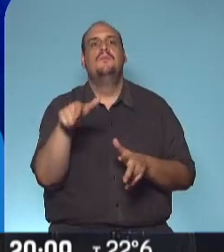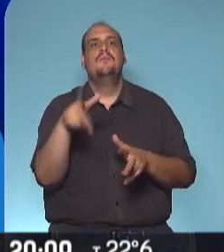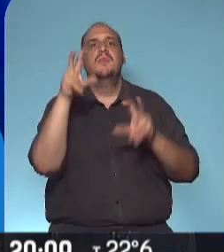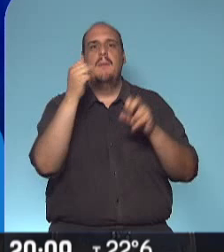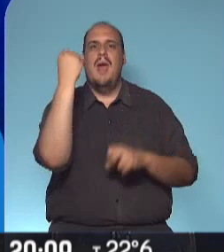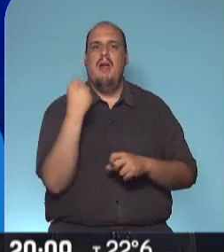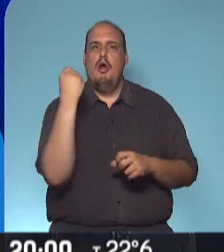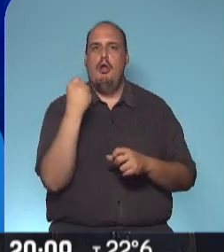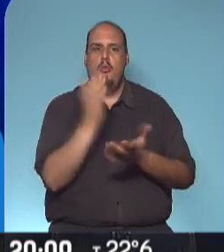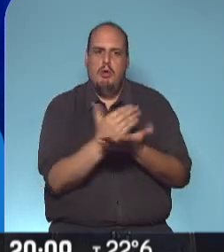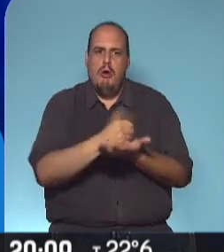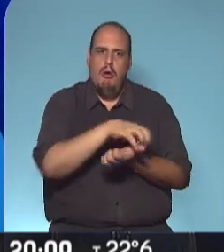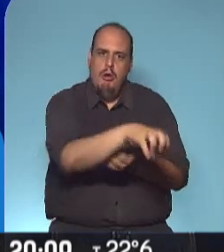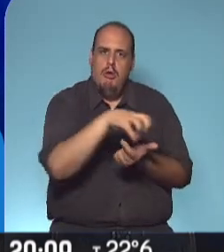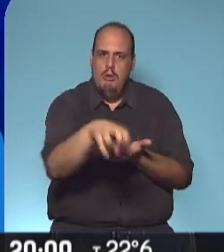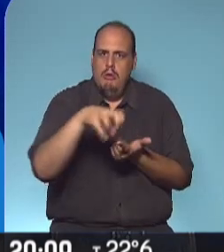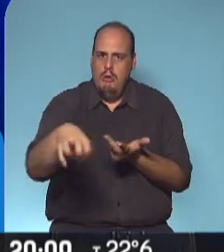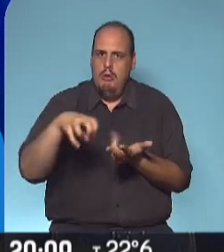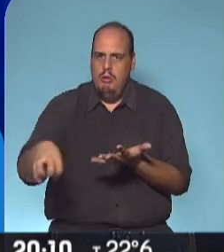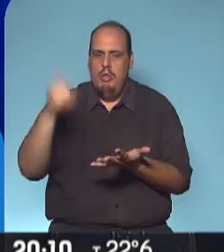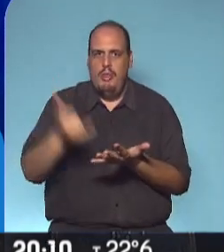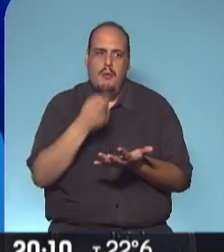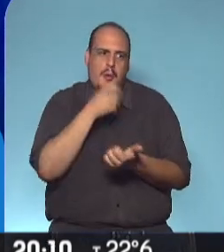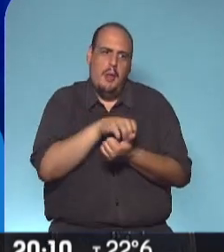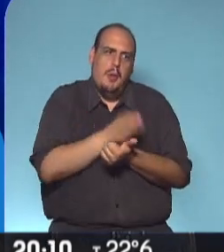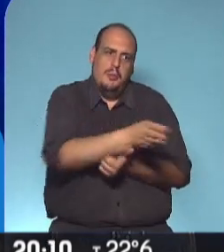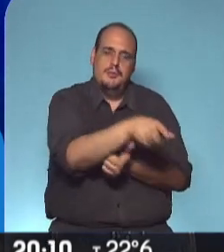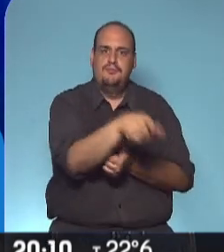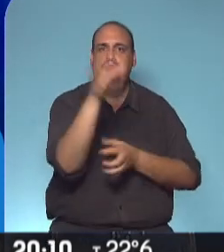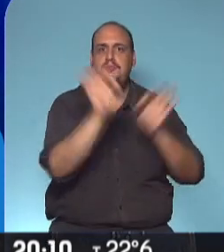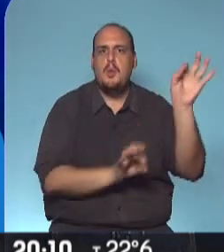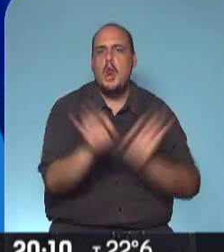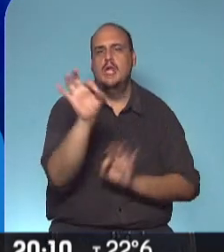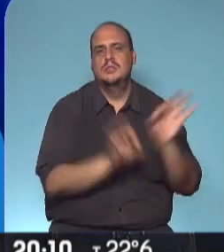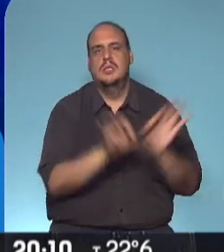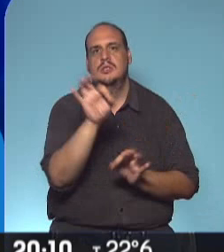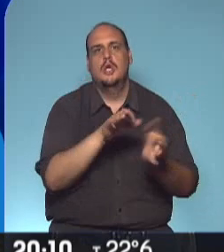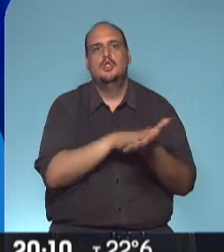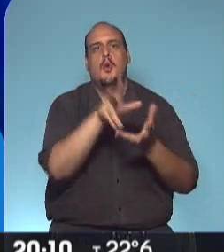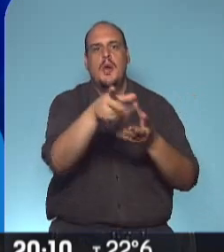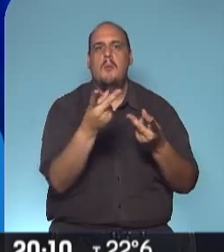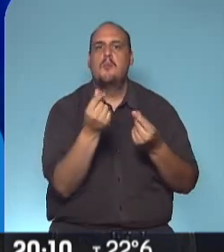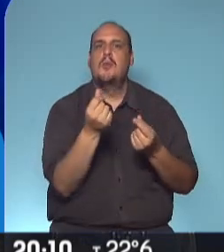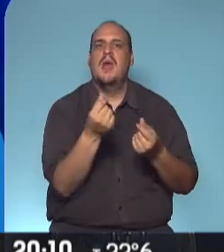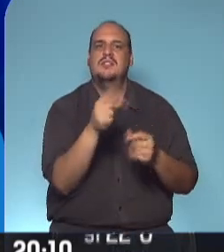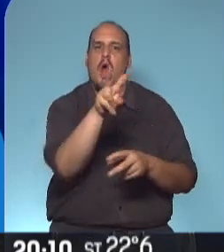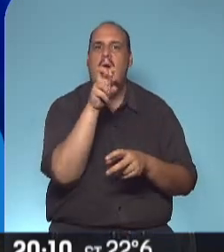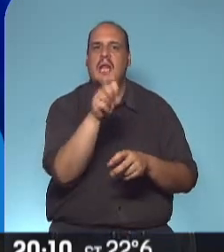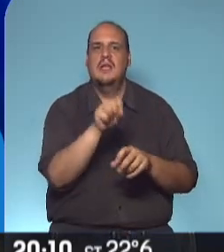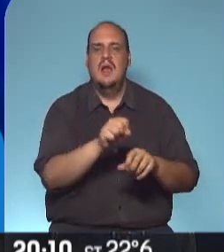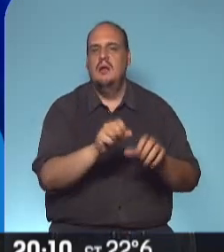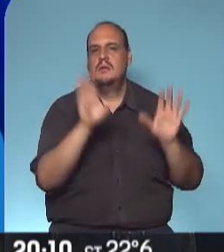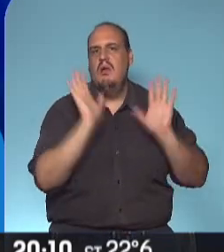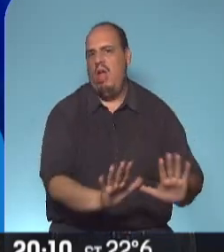por un lado está hay un proyecto ya formalizado para congelar los precios de los alquileres y para